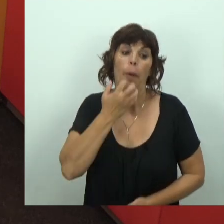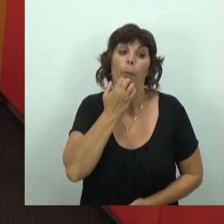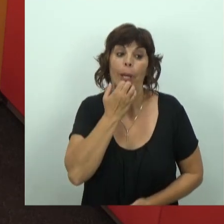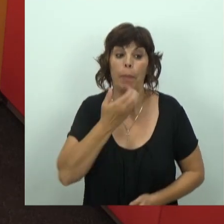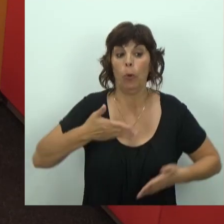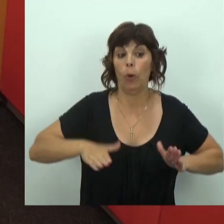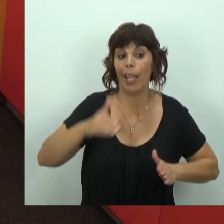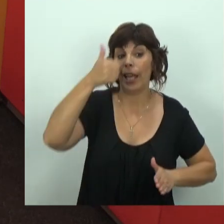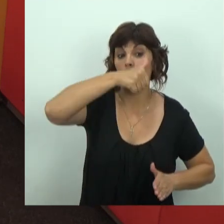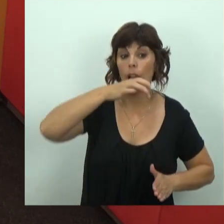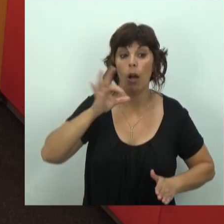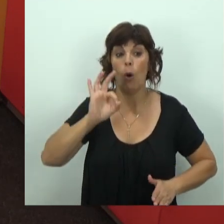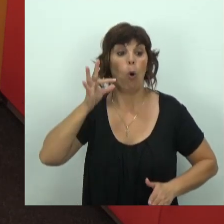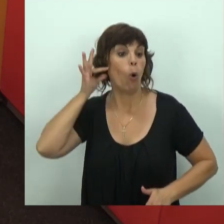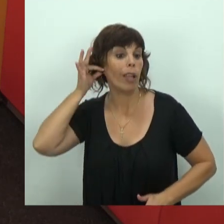hija, tu hijo,